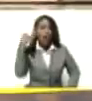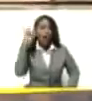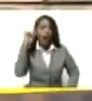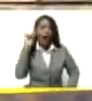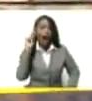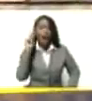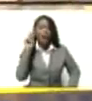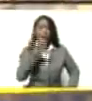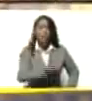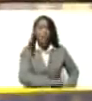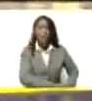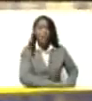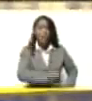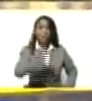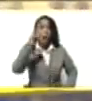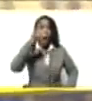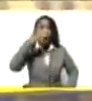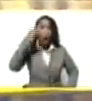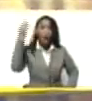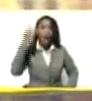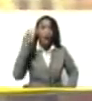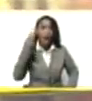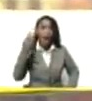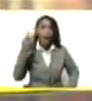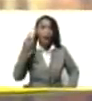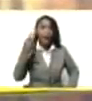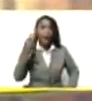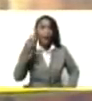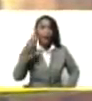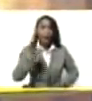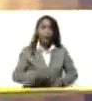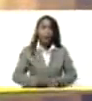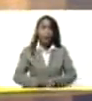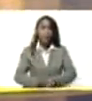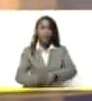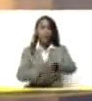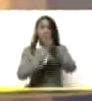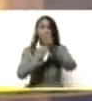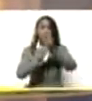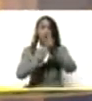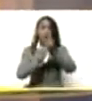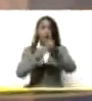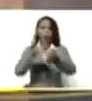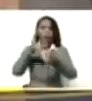bella esta noche ahora más bella imposible